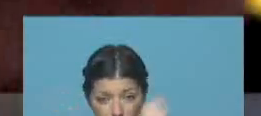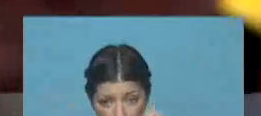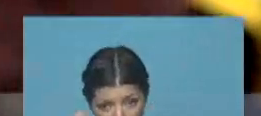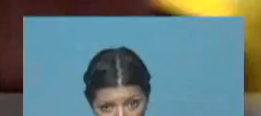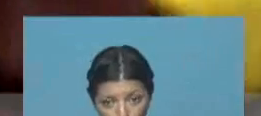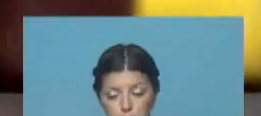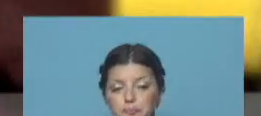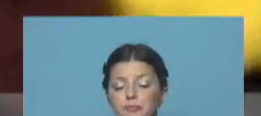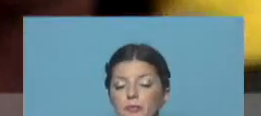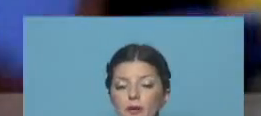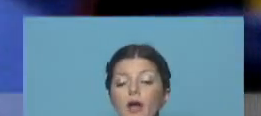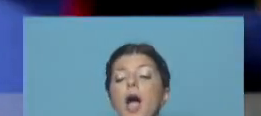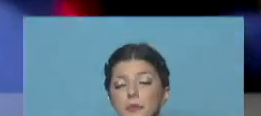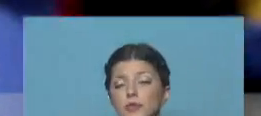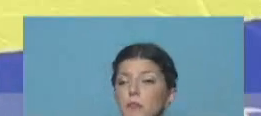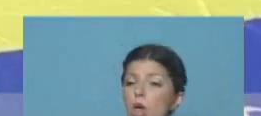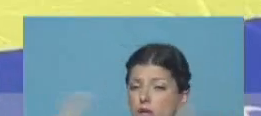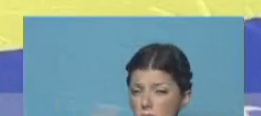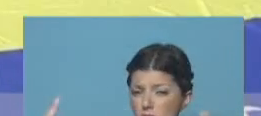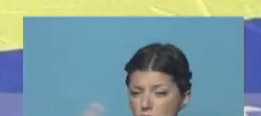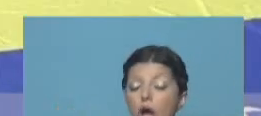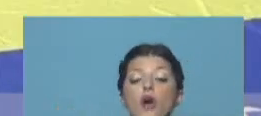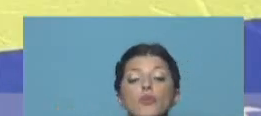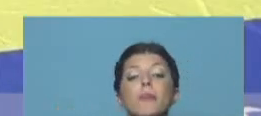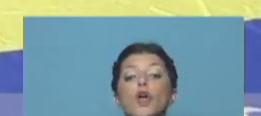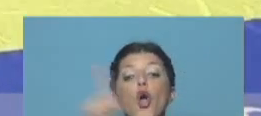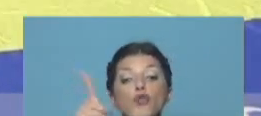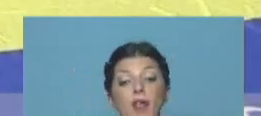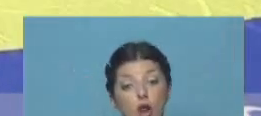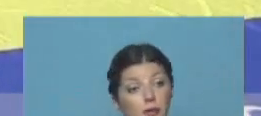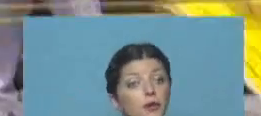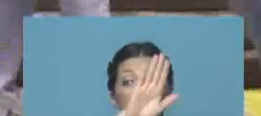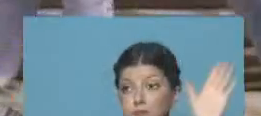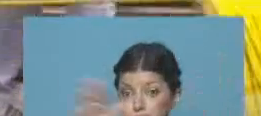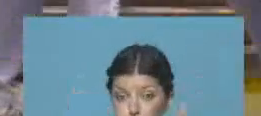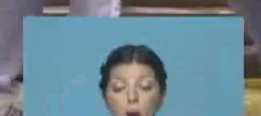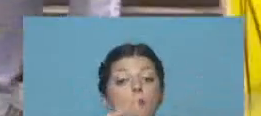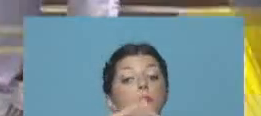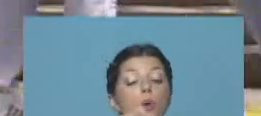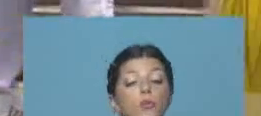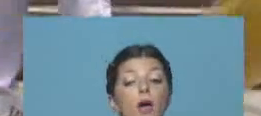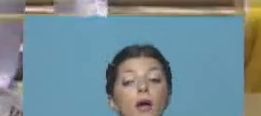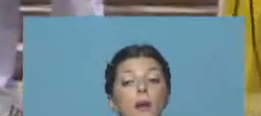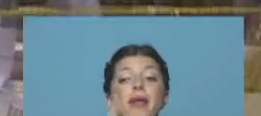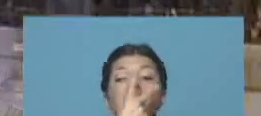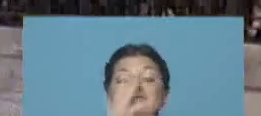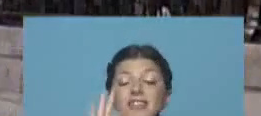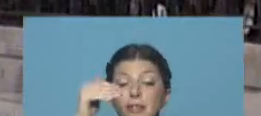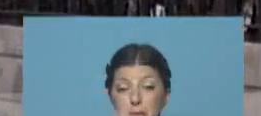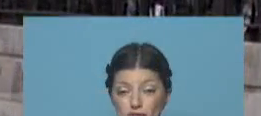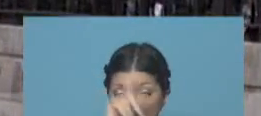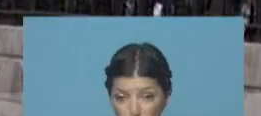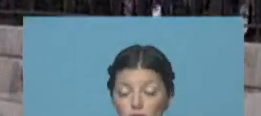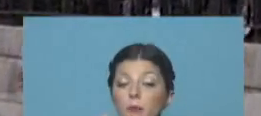de ese escenario de enfrentamientos, la oposición convocó a una consulta al margen de las autoridades electorales para que unos 20 millones de electores